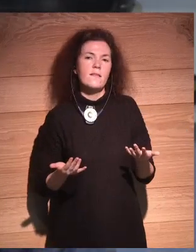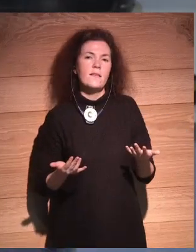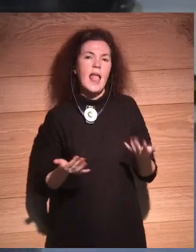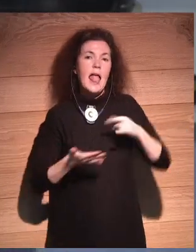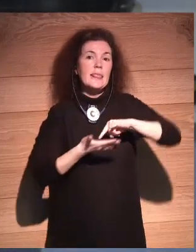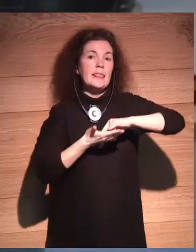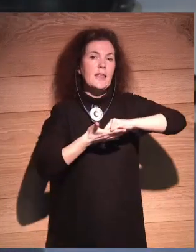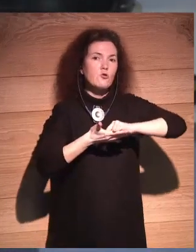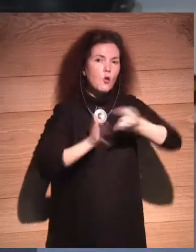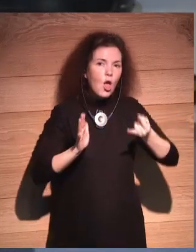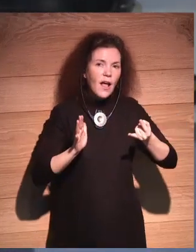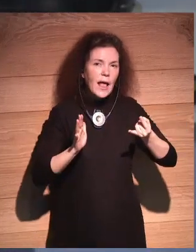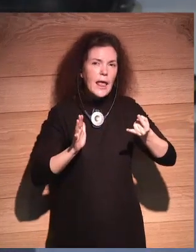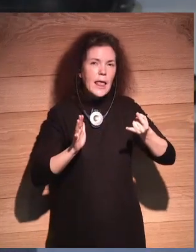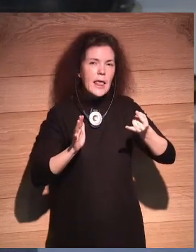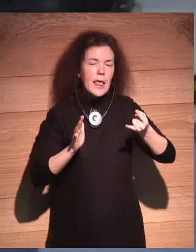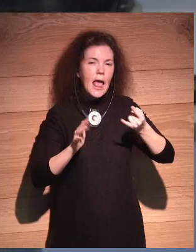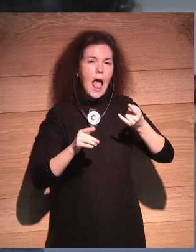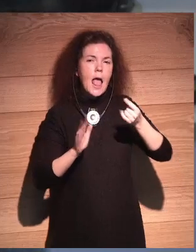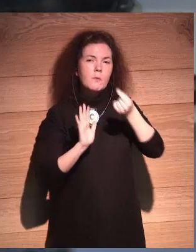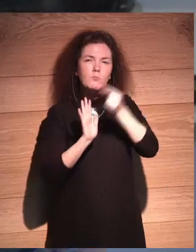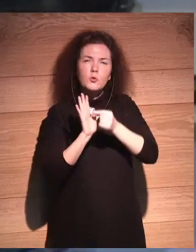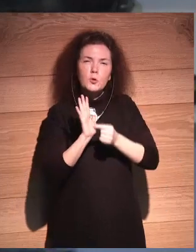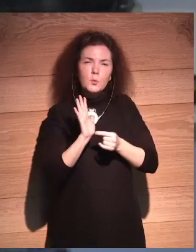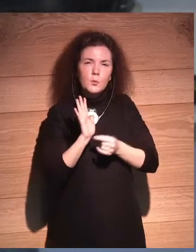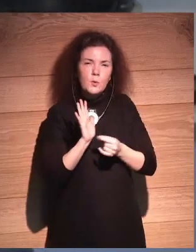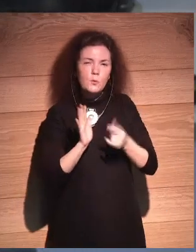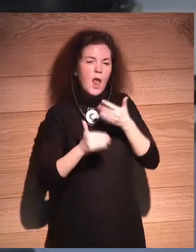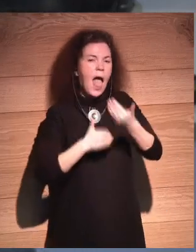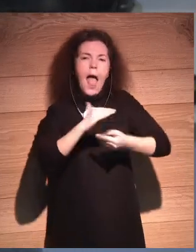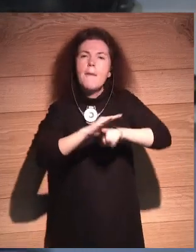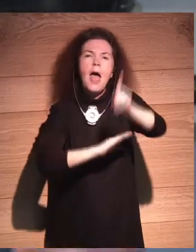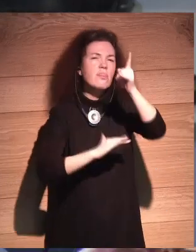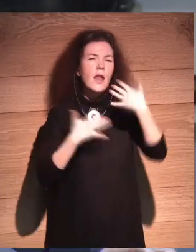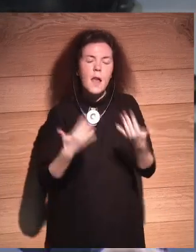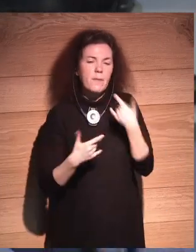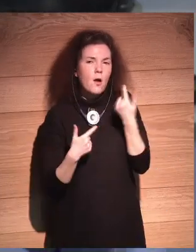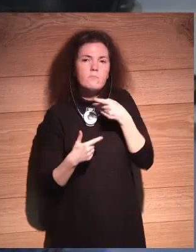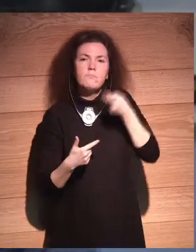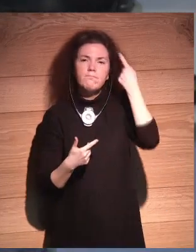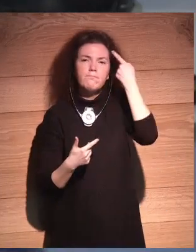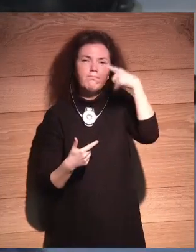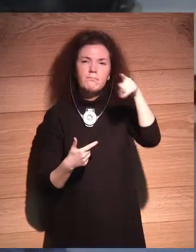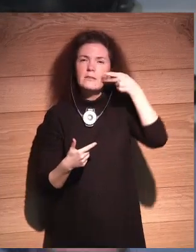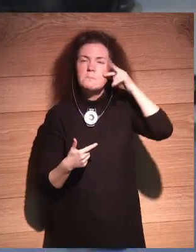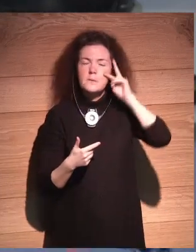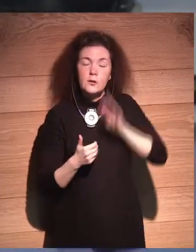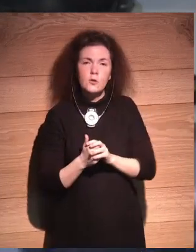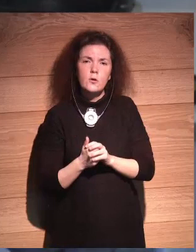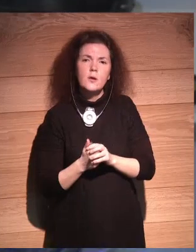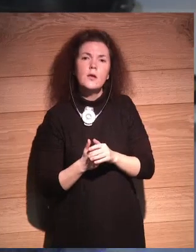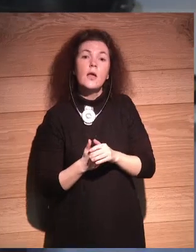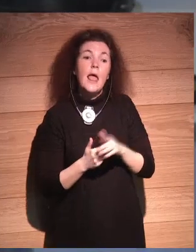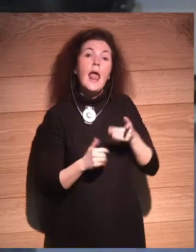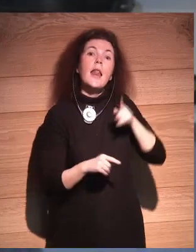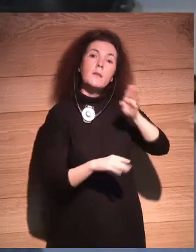inmensidad de la tecnología y sus principales imparables avances, ¿no? Es importante que además va a estar